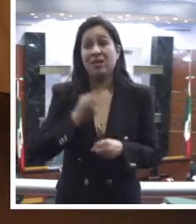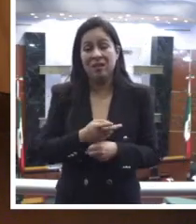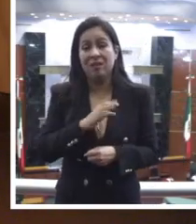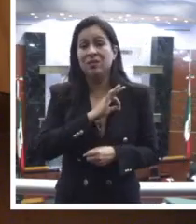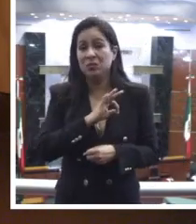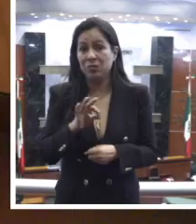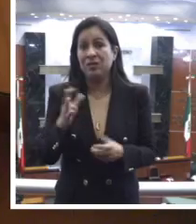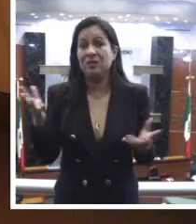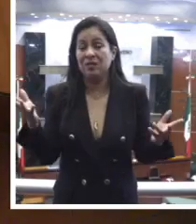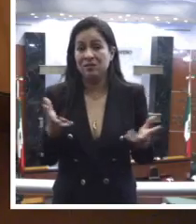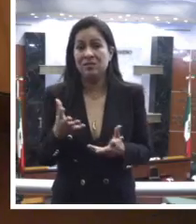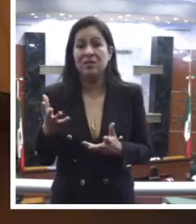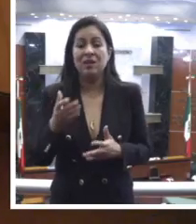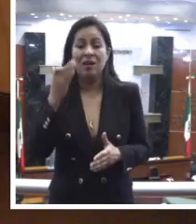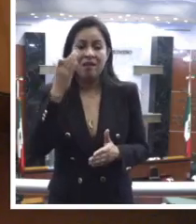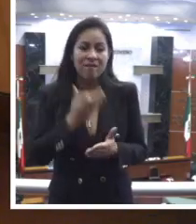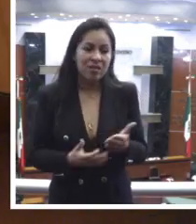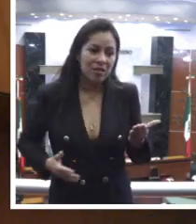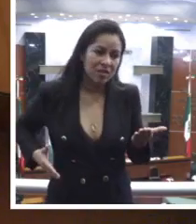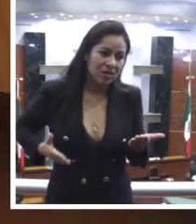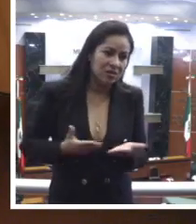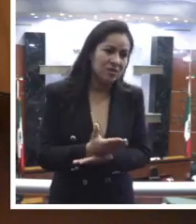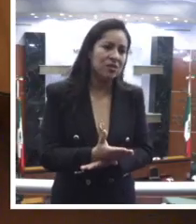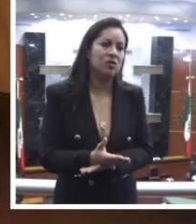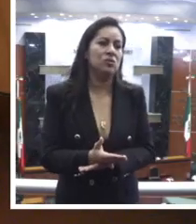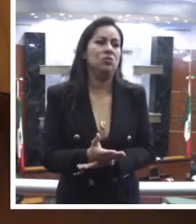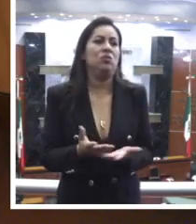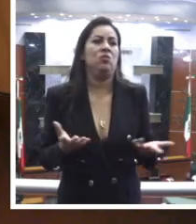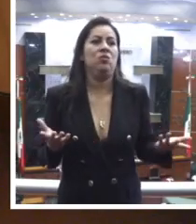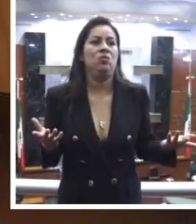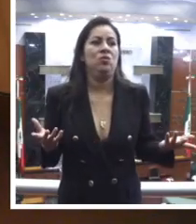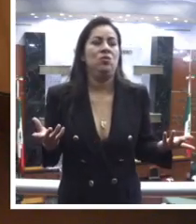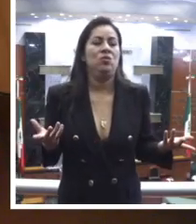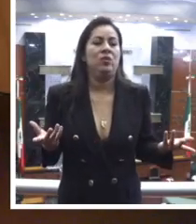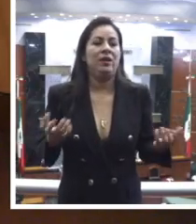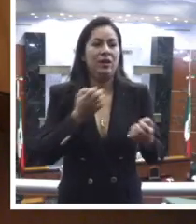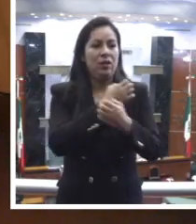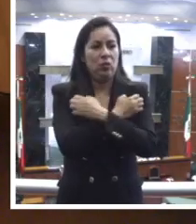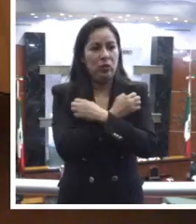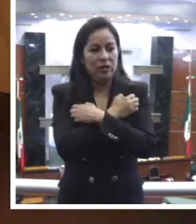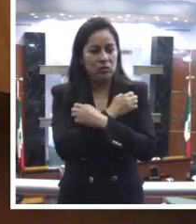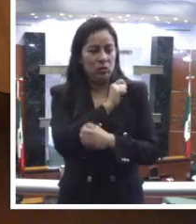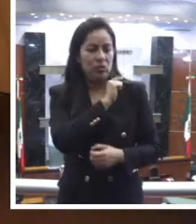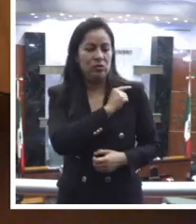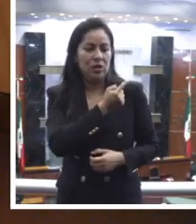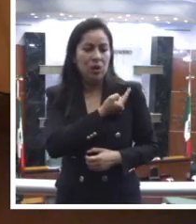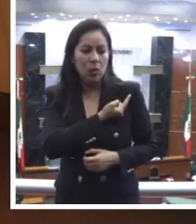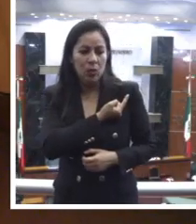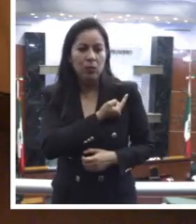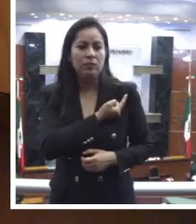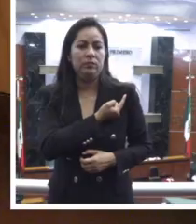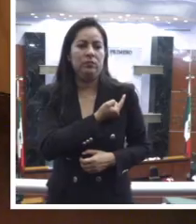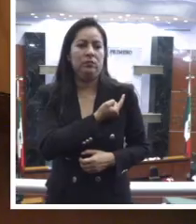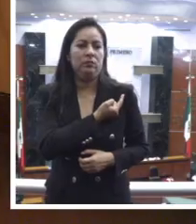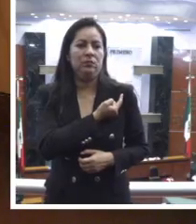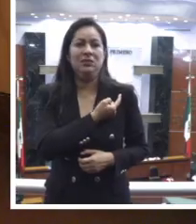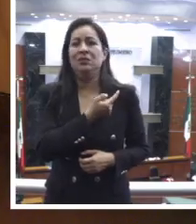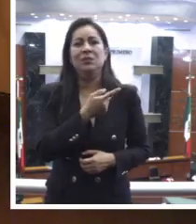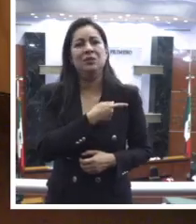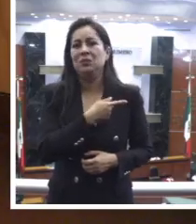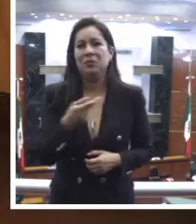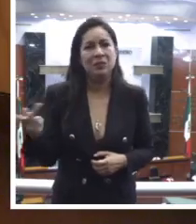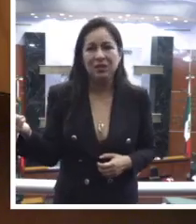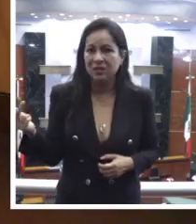también. La falta de acceso, en muchos casos, que había en la educación, en la salud, las altas tasas de